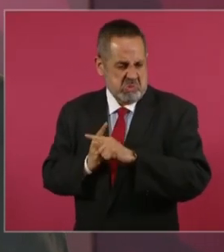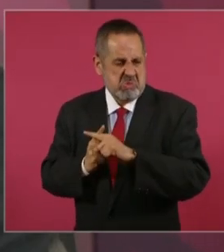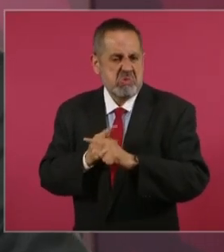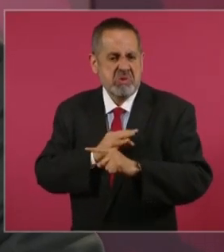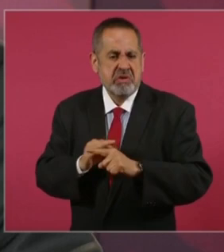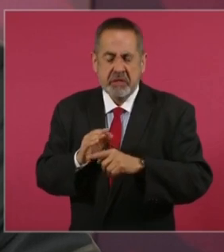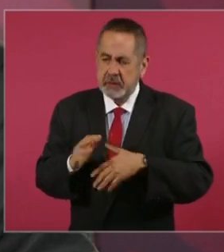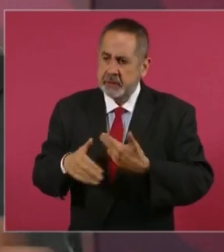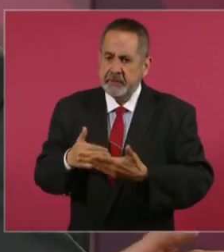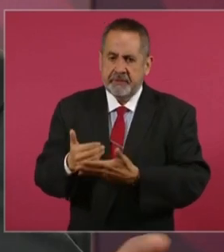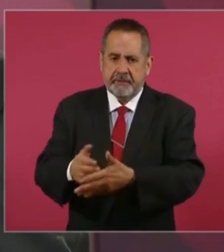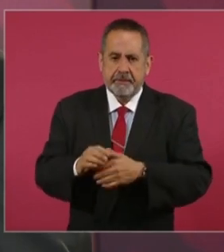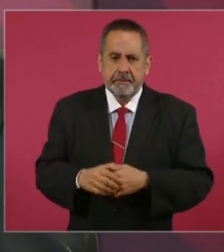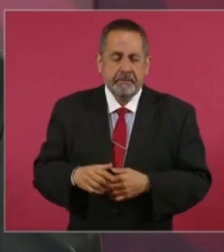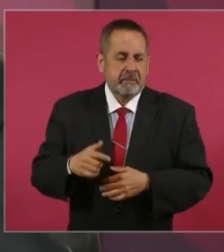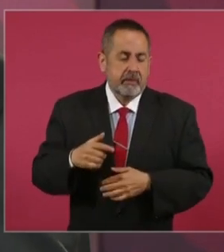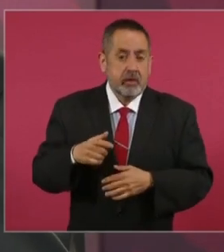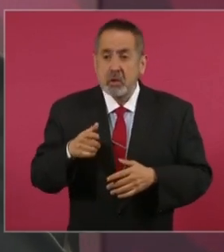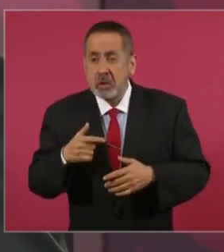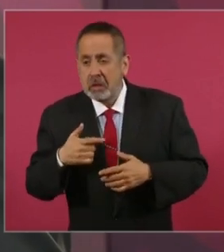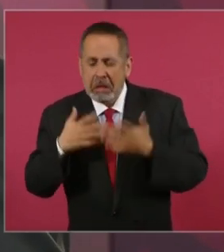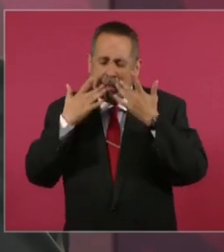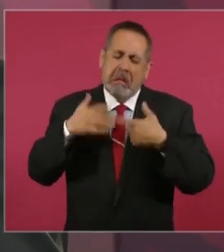o yo ya me retiro,